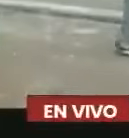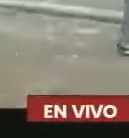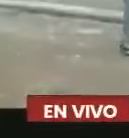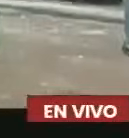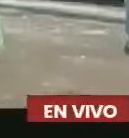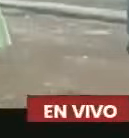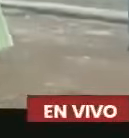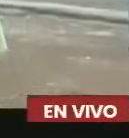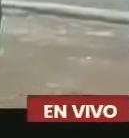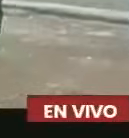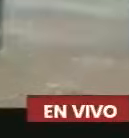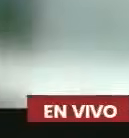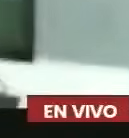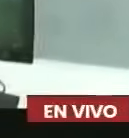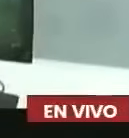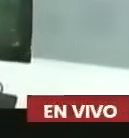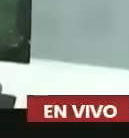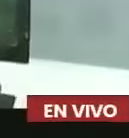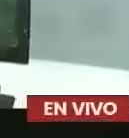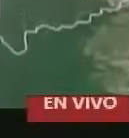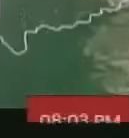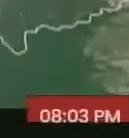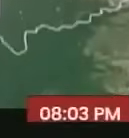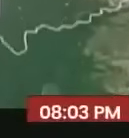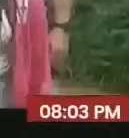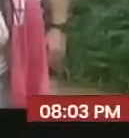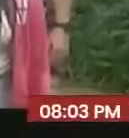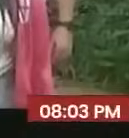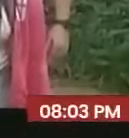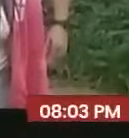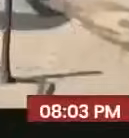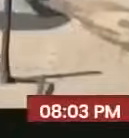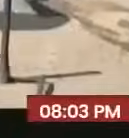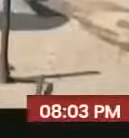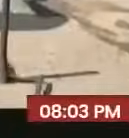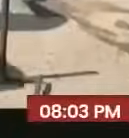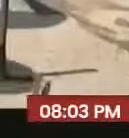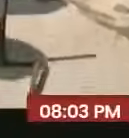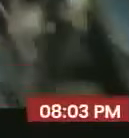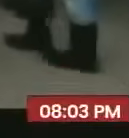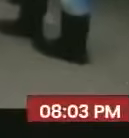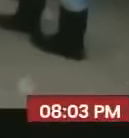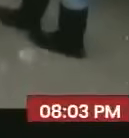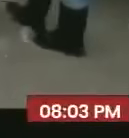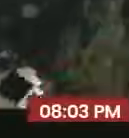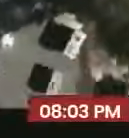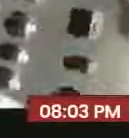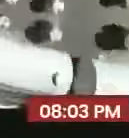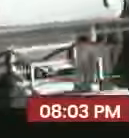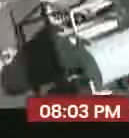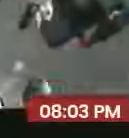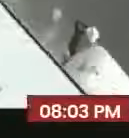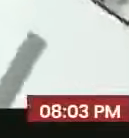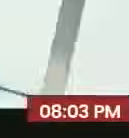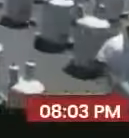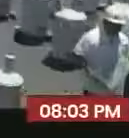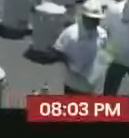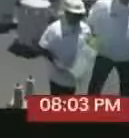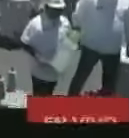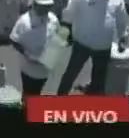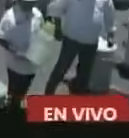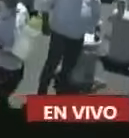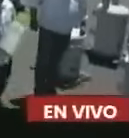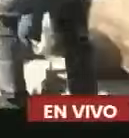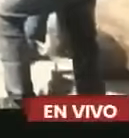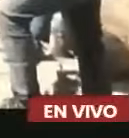creación, es algo nuevo. Es una operación abarcadora de carácter cívico, militar, policial. Y